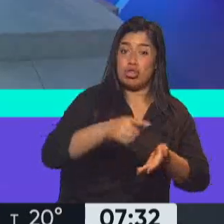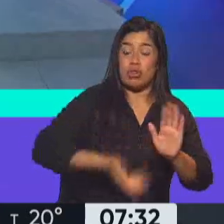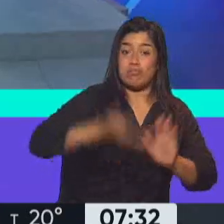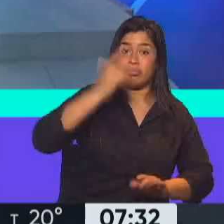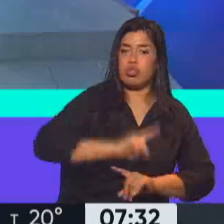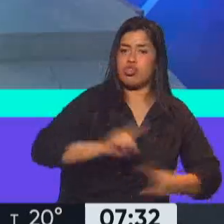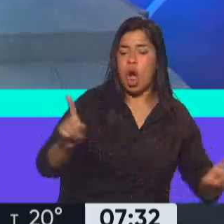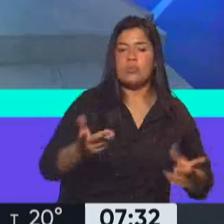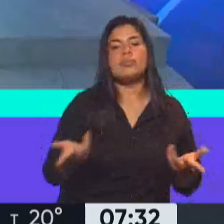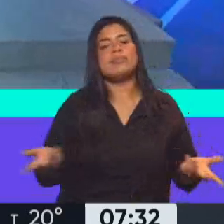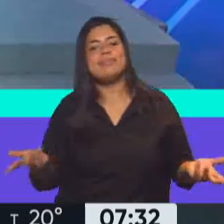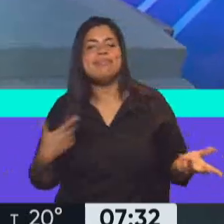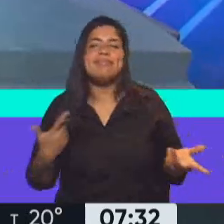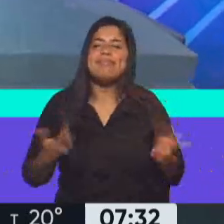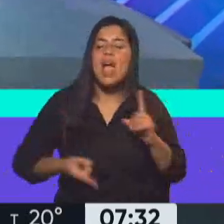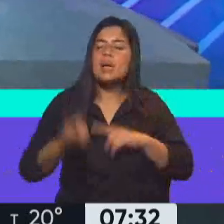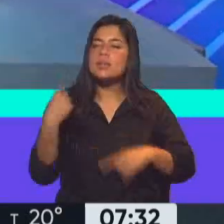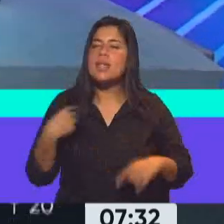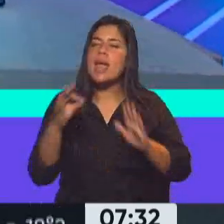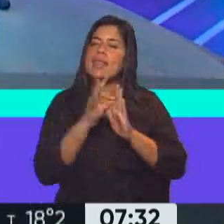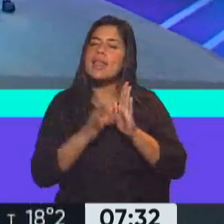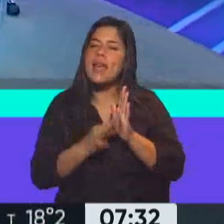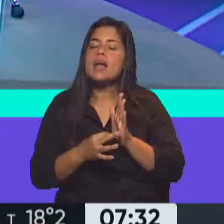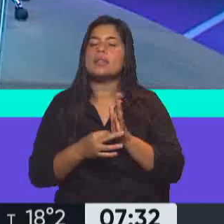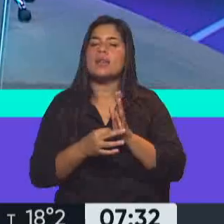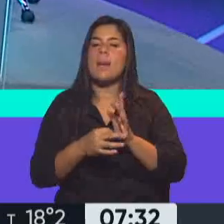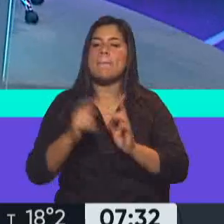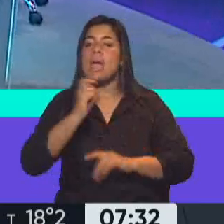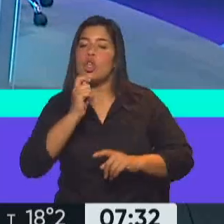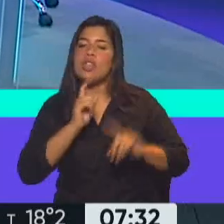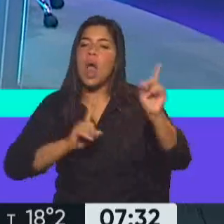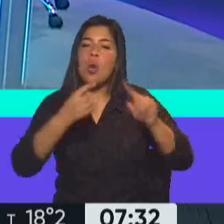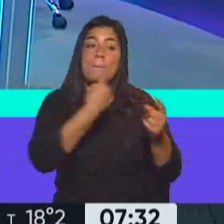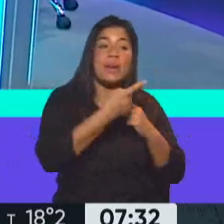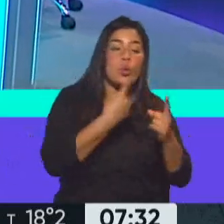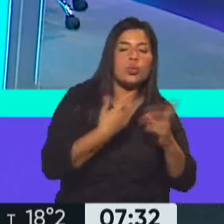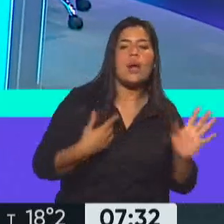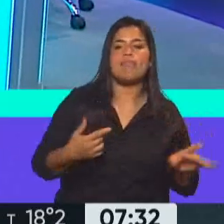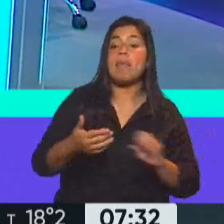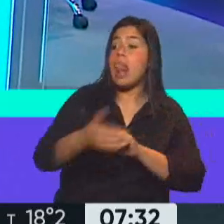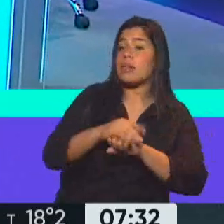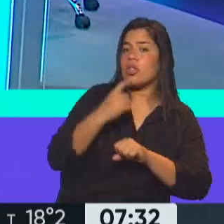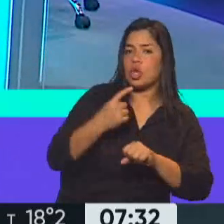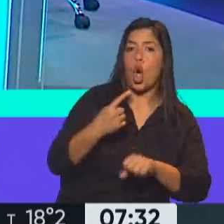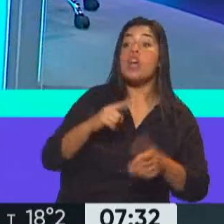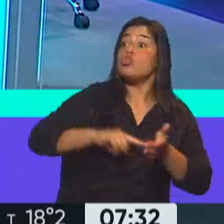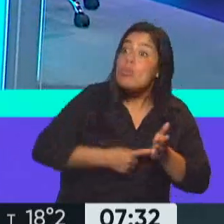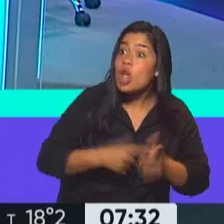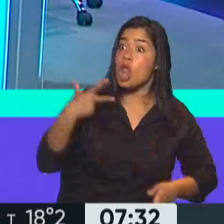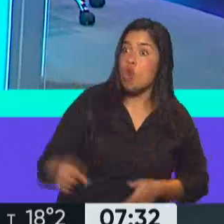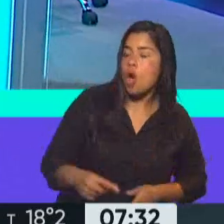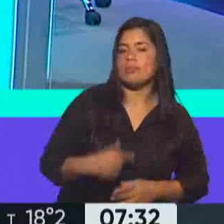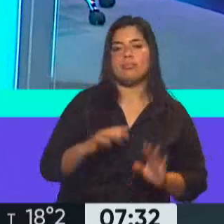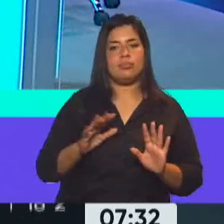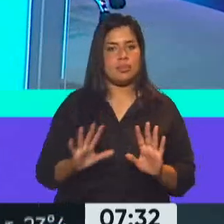detalles sobre lo que significa la pandemia, se lo consultaron y dijo la ciudad de Buenos Aires no, definitivamente fue taxativo. Bueno, dos cuestiones